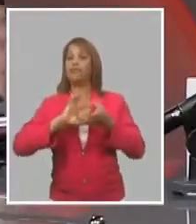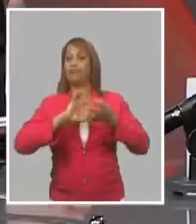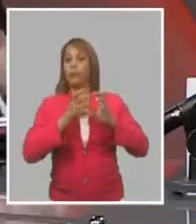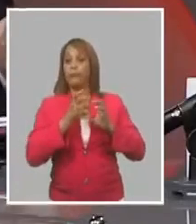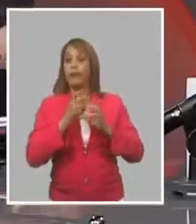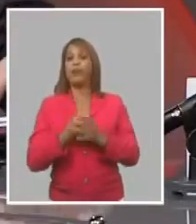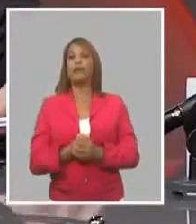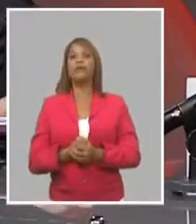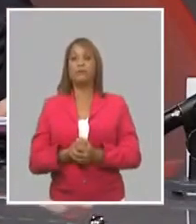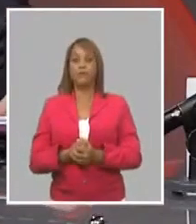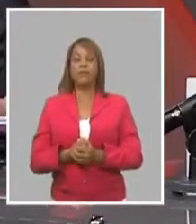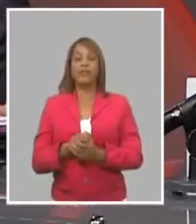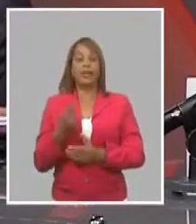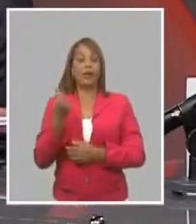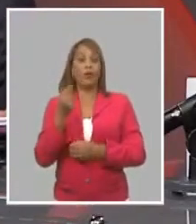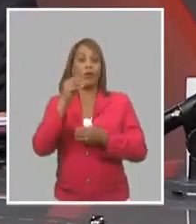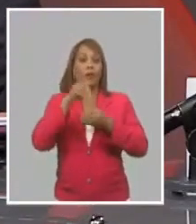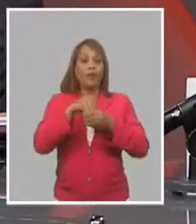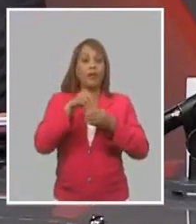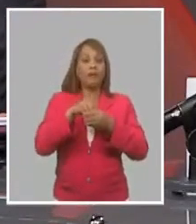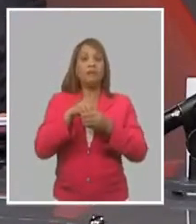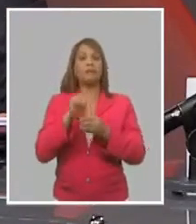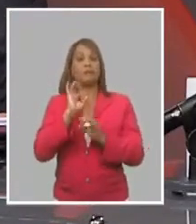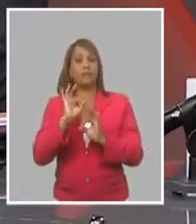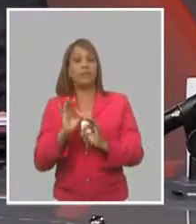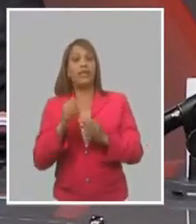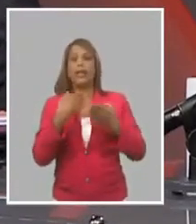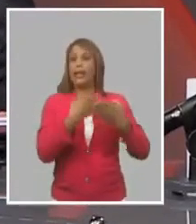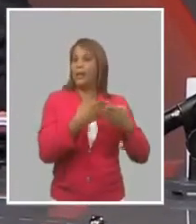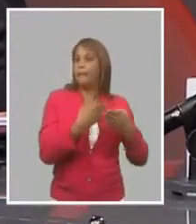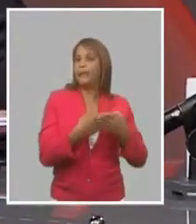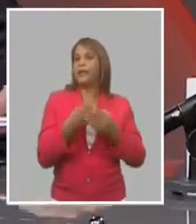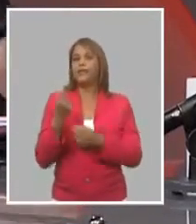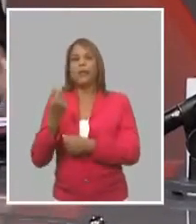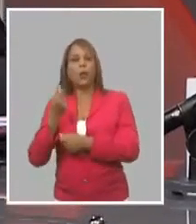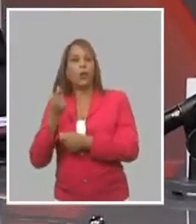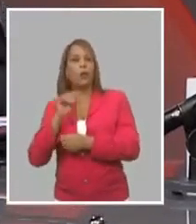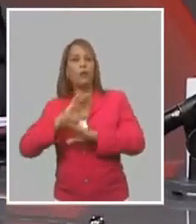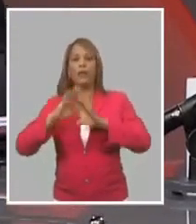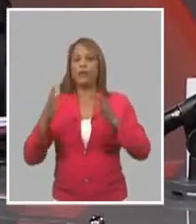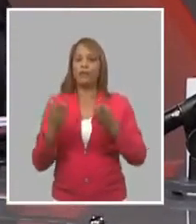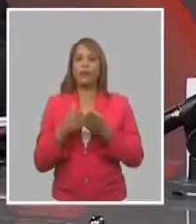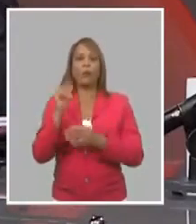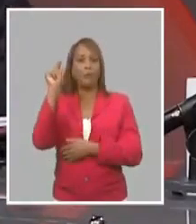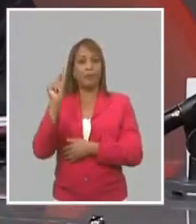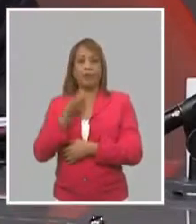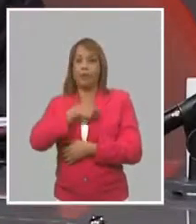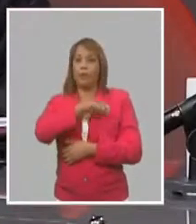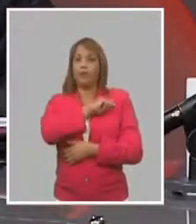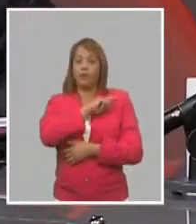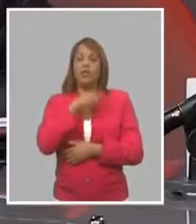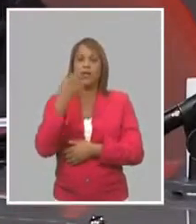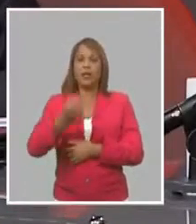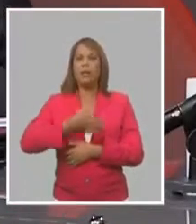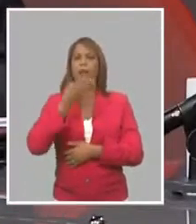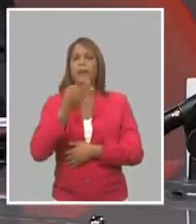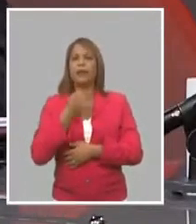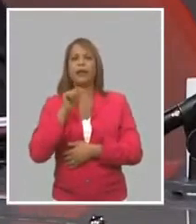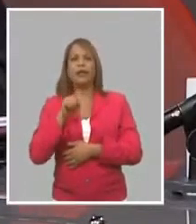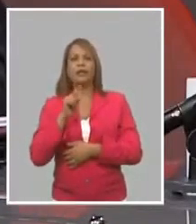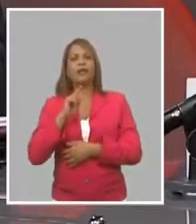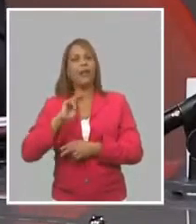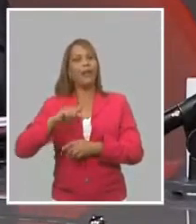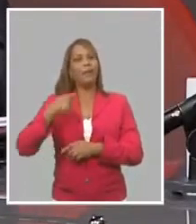complejo, que implica toda la economía y que tiene efectos tanto en la empresa, como en la economía, como en los individuos. De eso quisiéramos hablar en